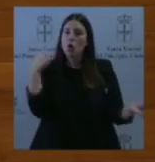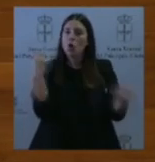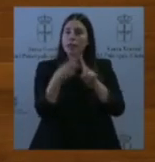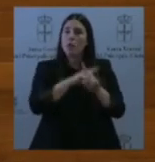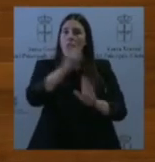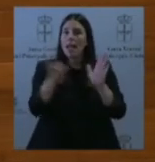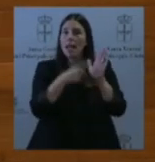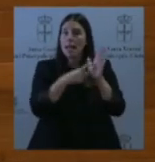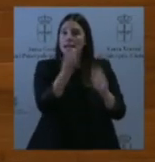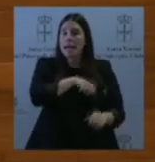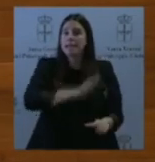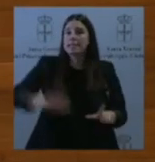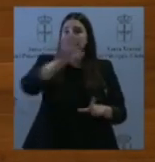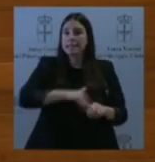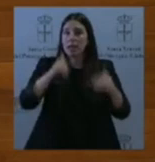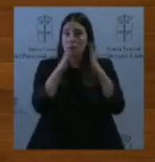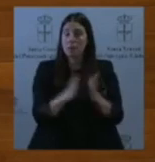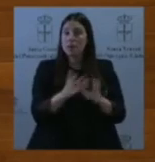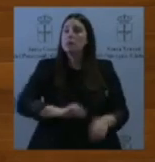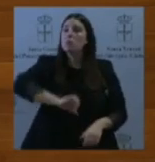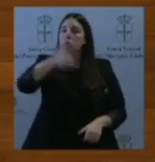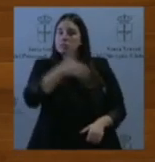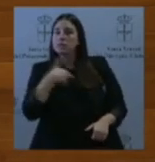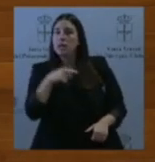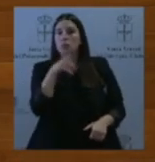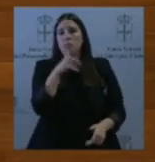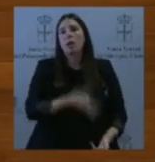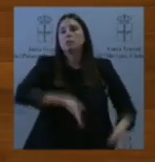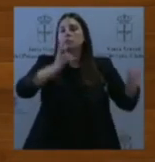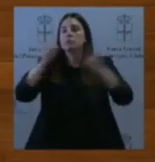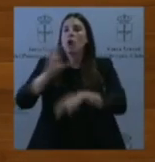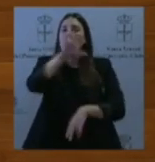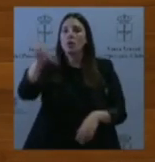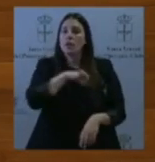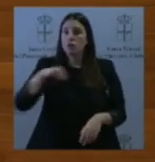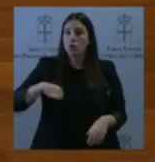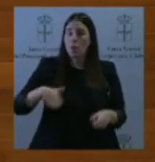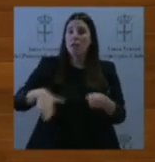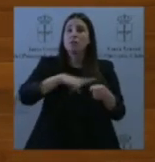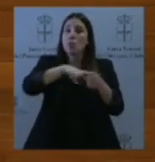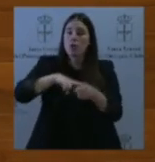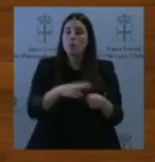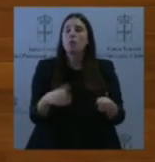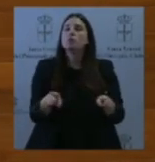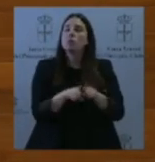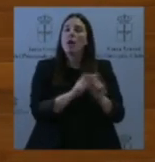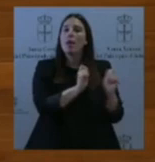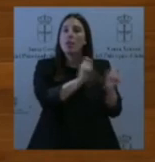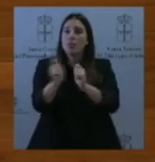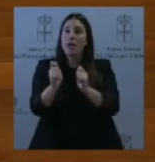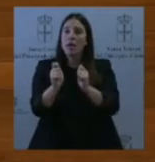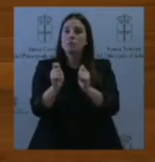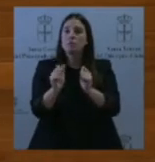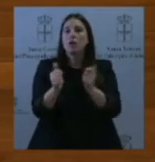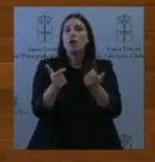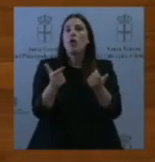marco de las competencias de las comunidades autónomas y municipios, que blinde la función social de la vivienda y que asegure el cumplimiento efectivo y el respeto